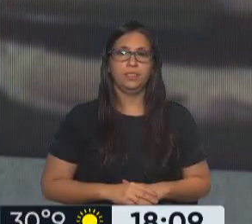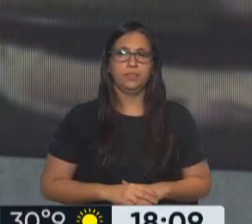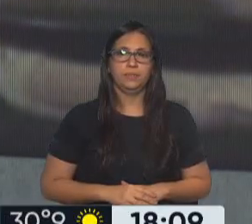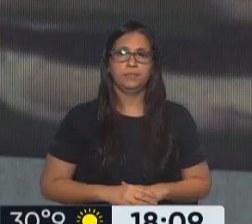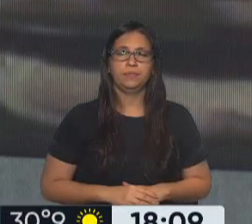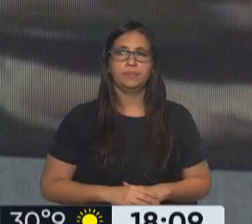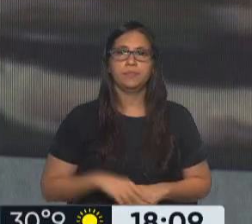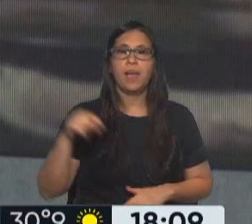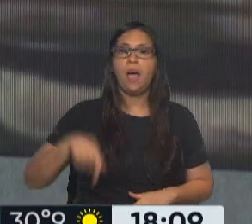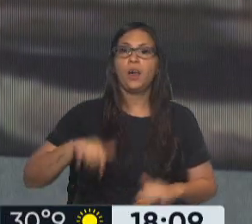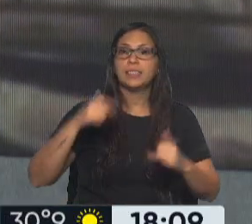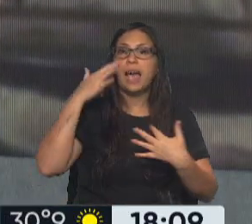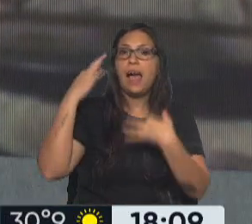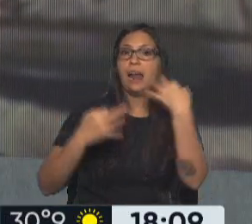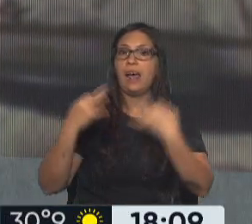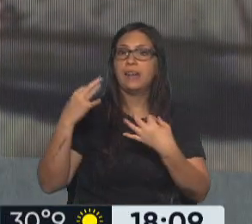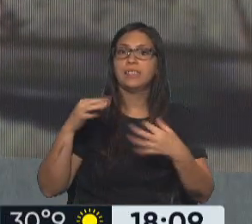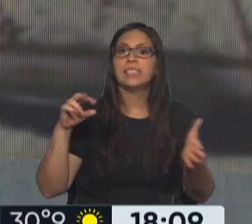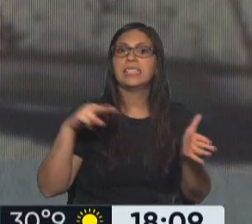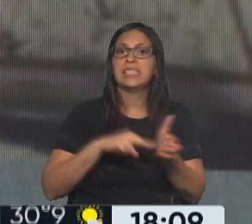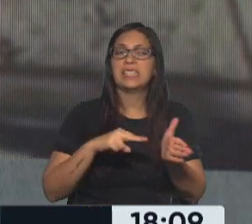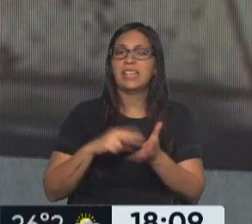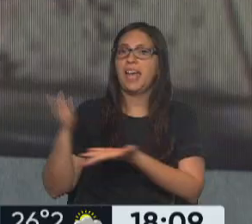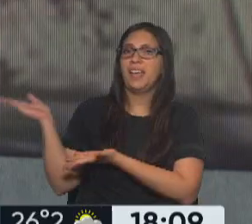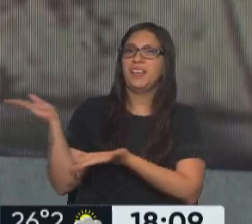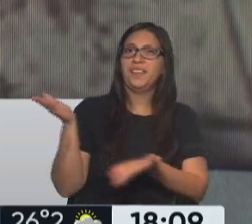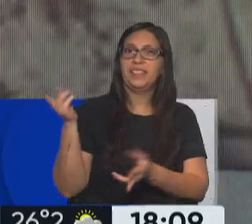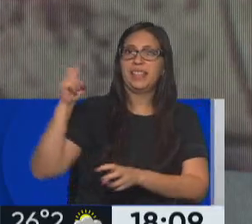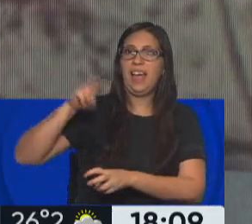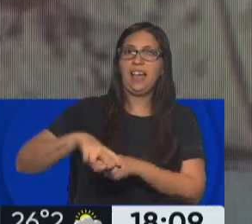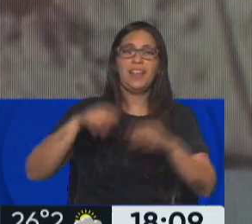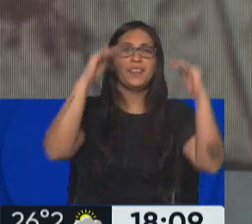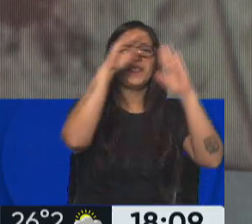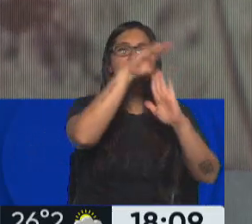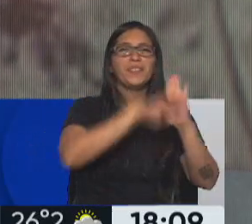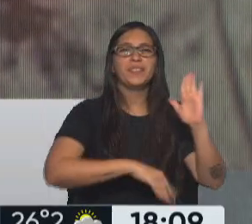Estamos analizando la situación en Siria con nuestra invitada. Esta es su ficha, a ver.